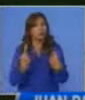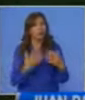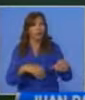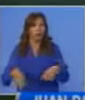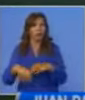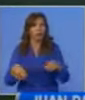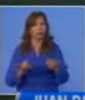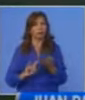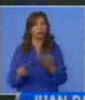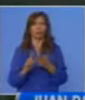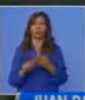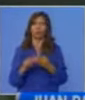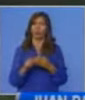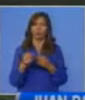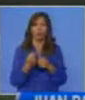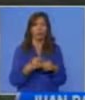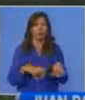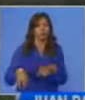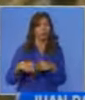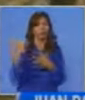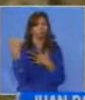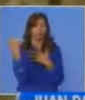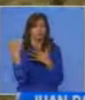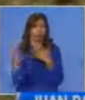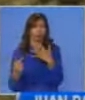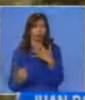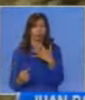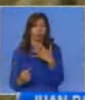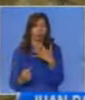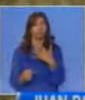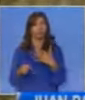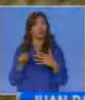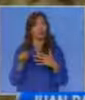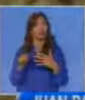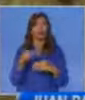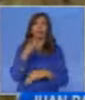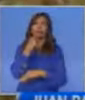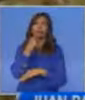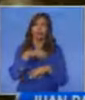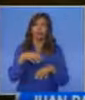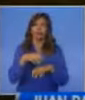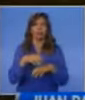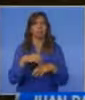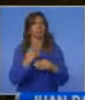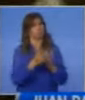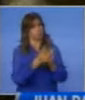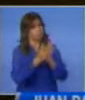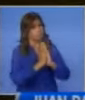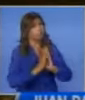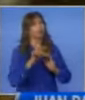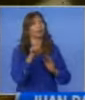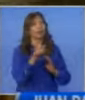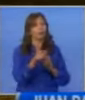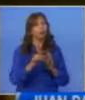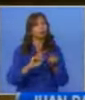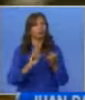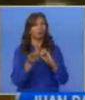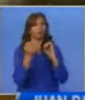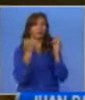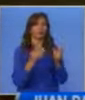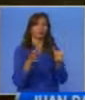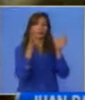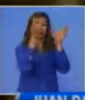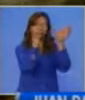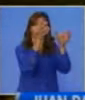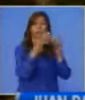ese recorrido marcó lo que más tarde sería el camino para su santificación. 170 millones de fieles en